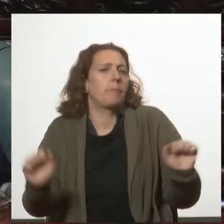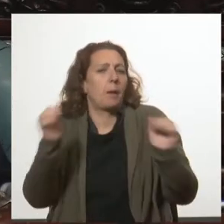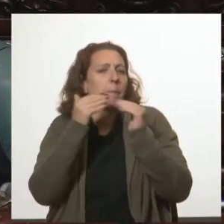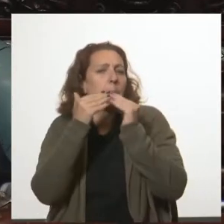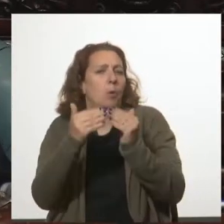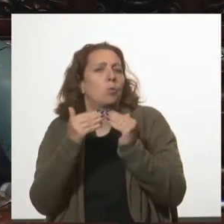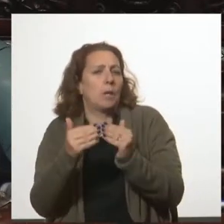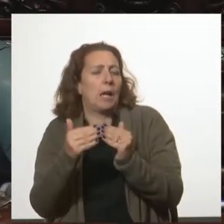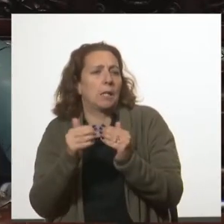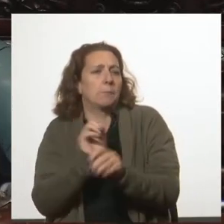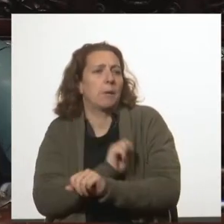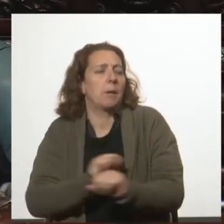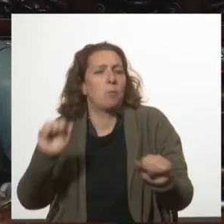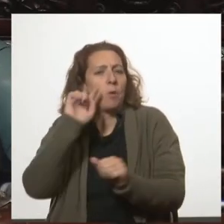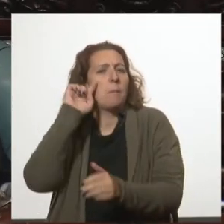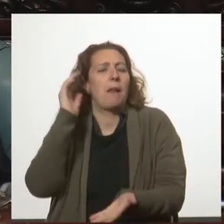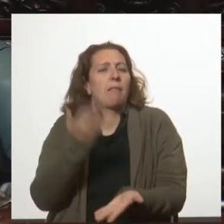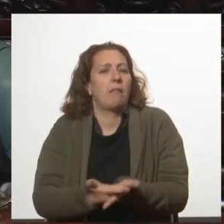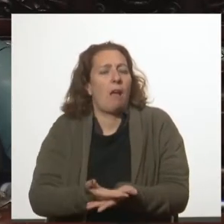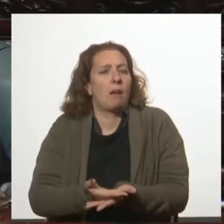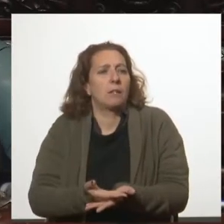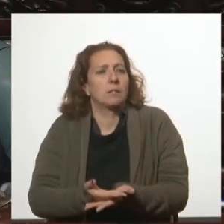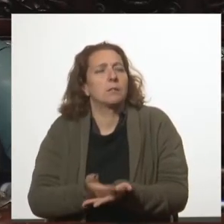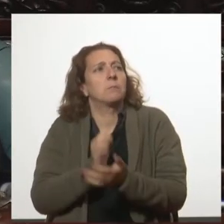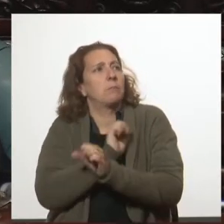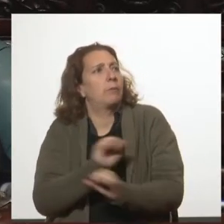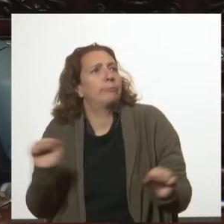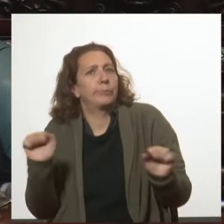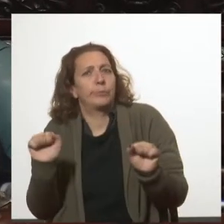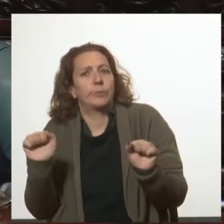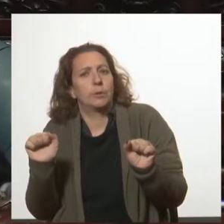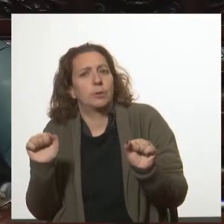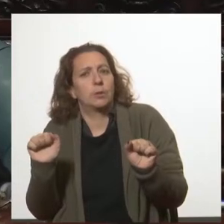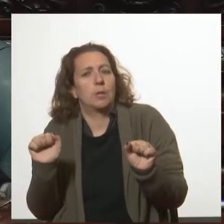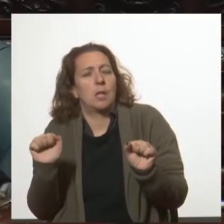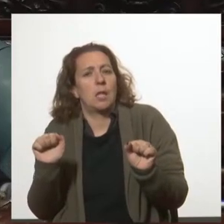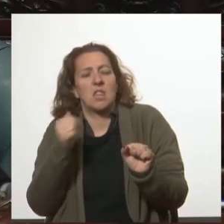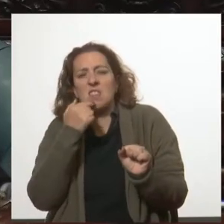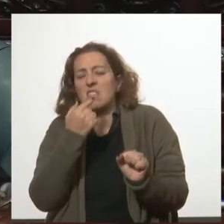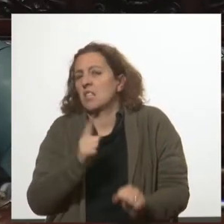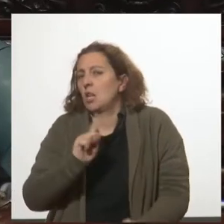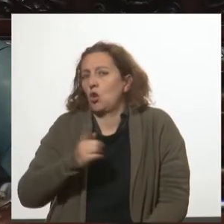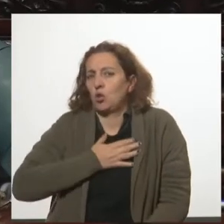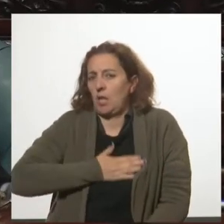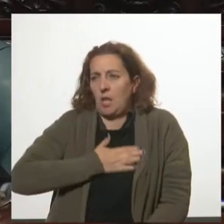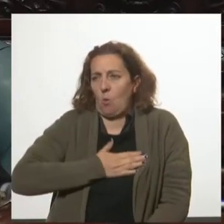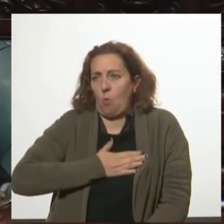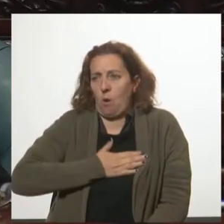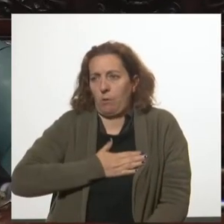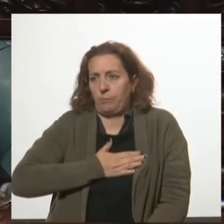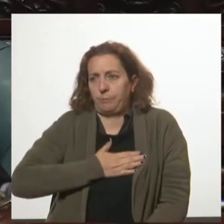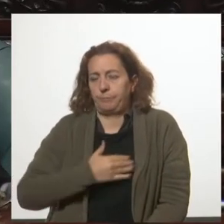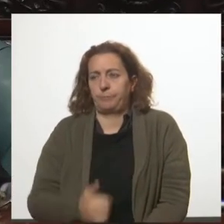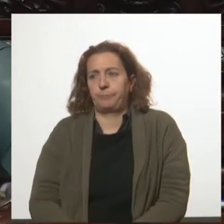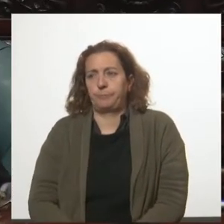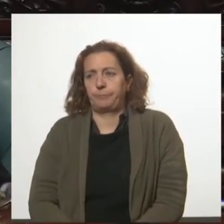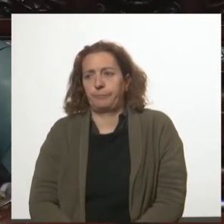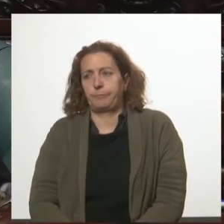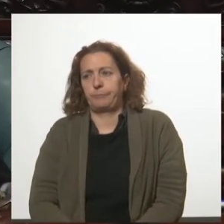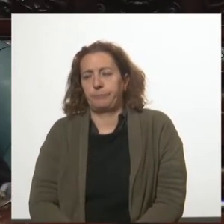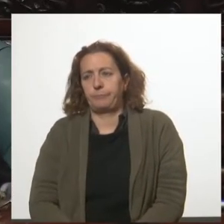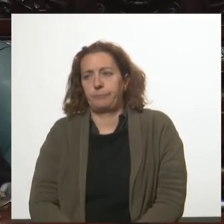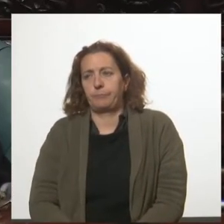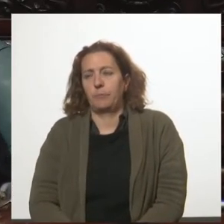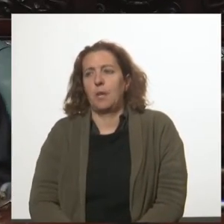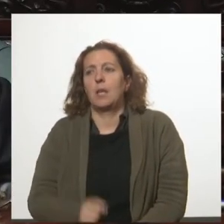para poder plantear les para poder discrepar con lo que ustedes han manifestado y